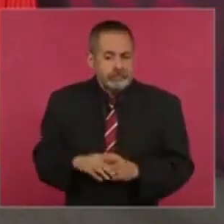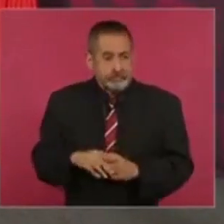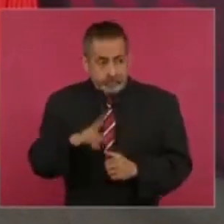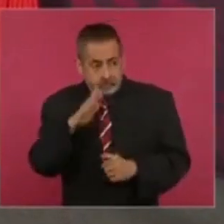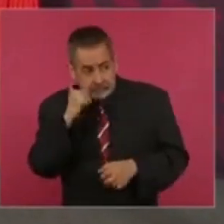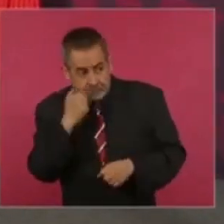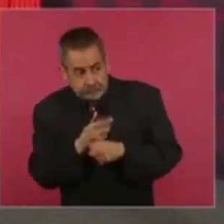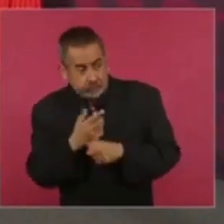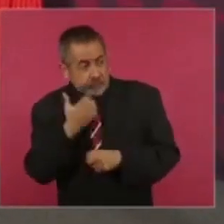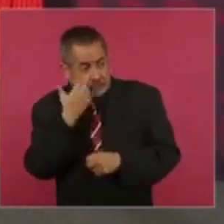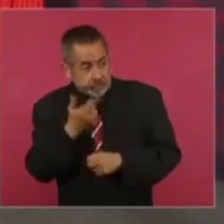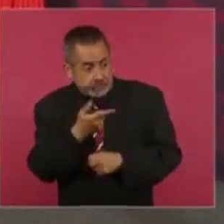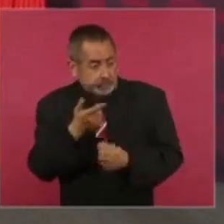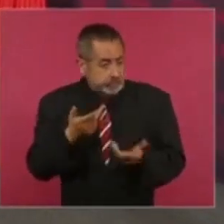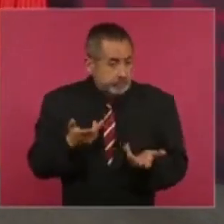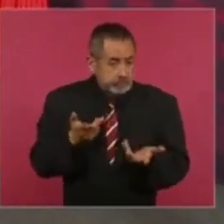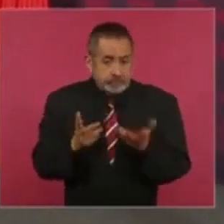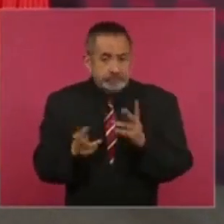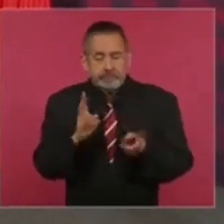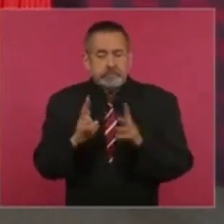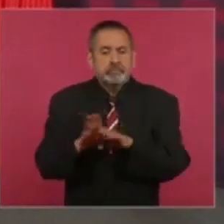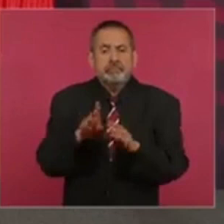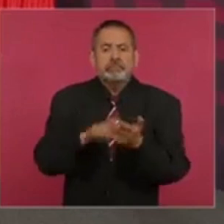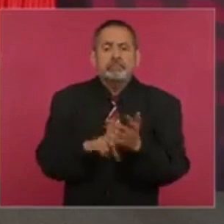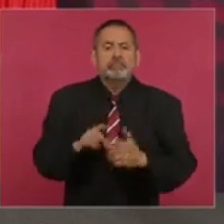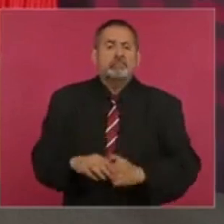voluntad de parte de ellos de